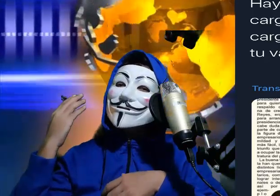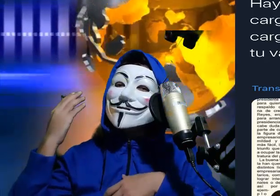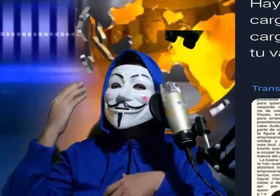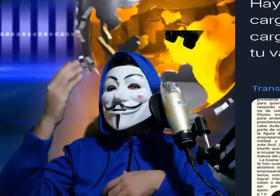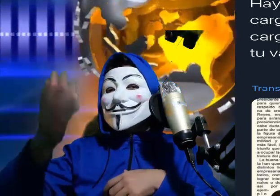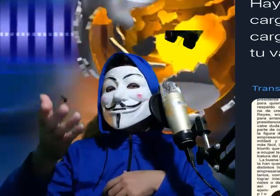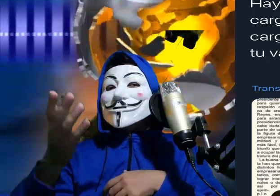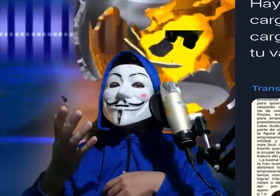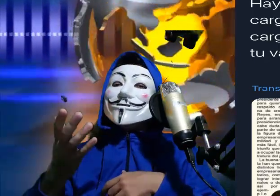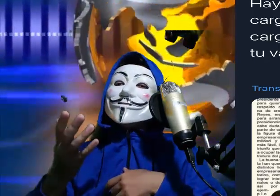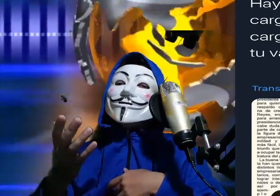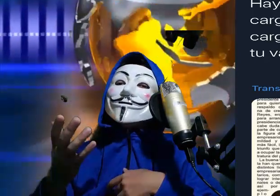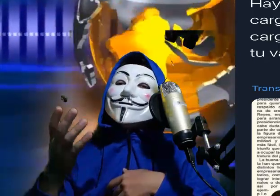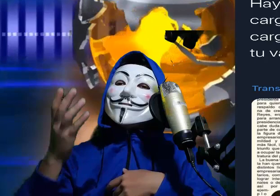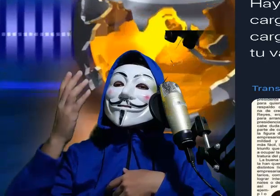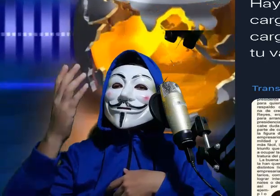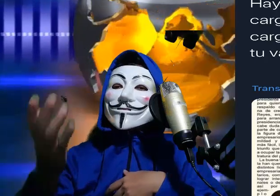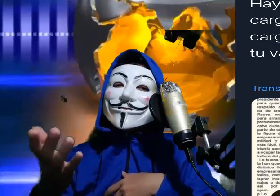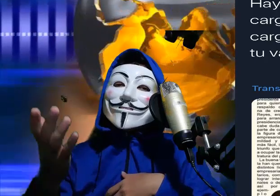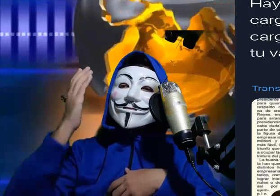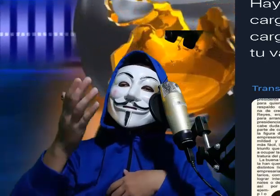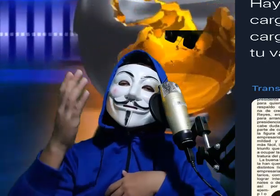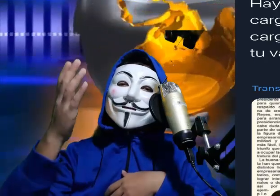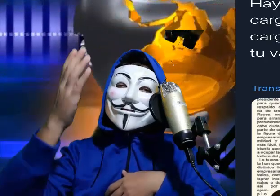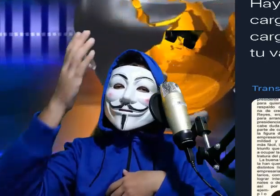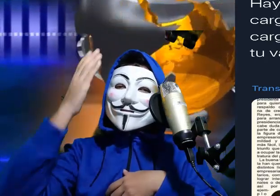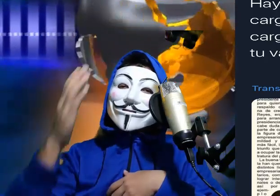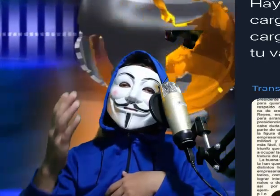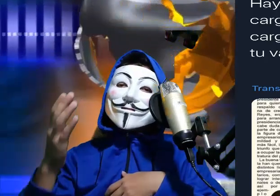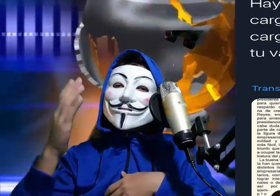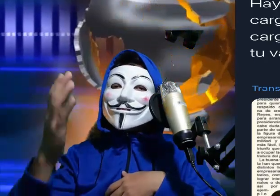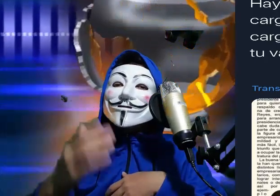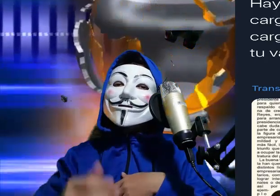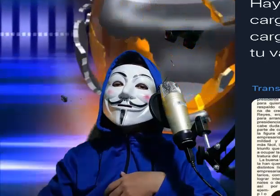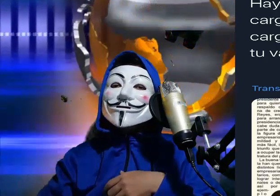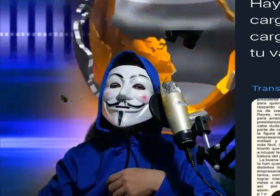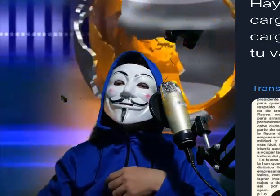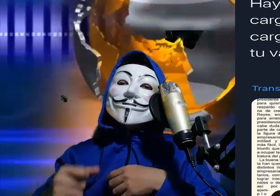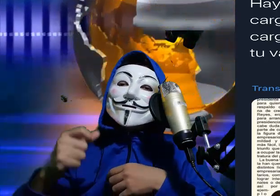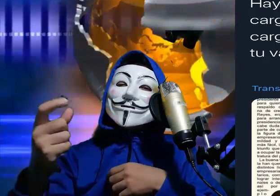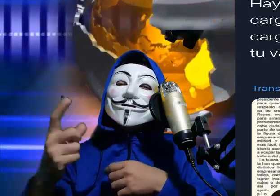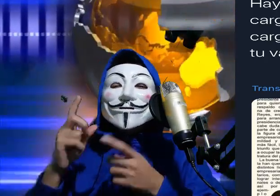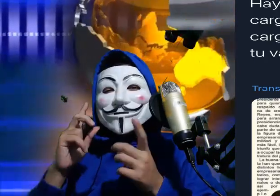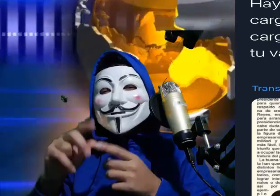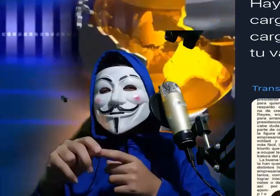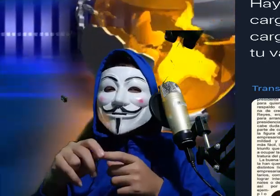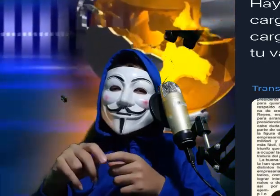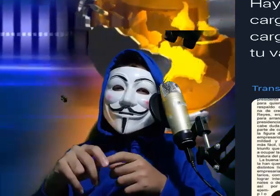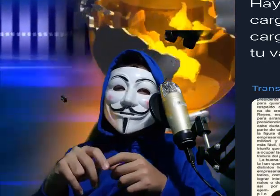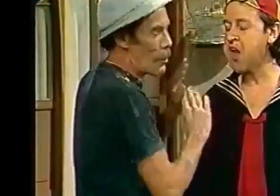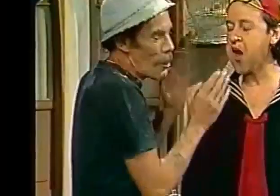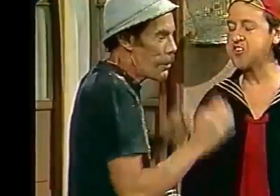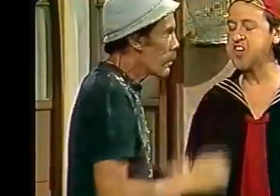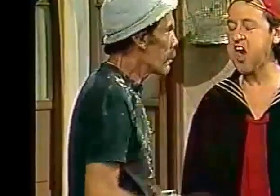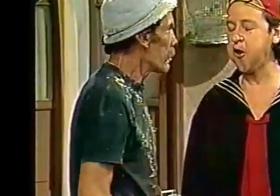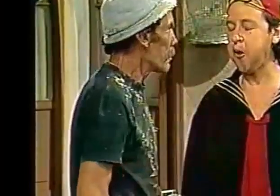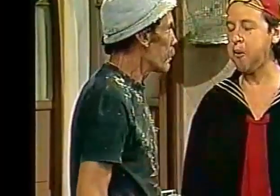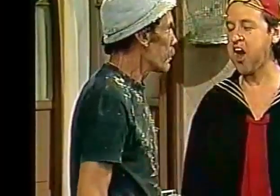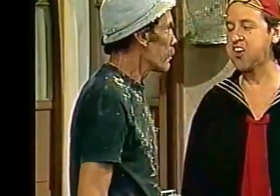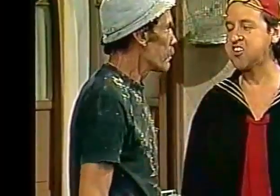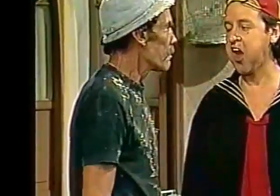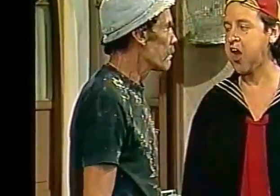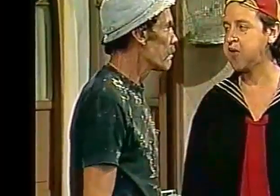desde antes, siempre les llevaba información sobre lo que este señor publicaba. Pero dejé de hacerlo. ¡No